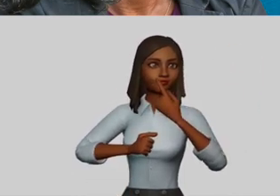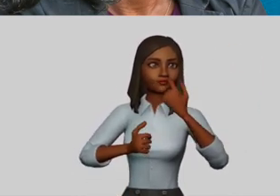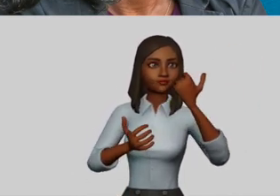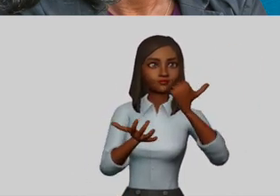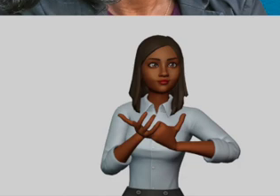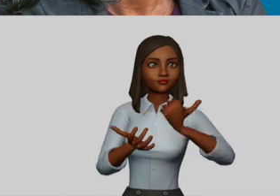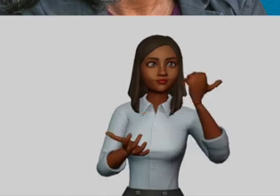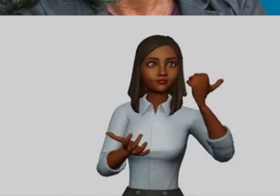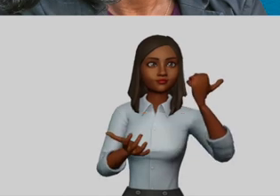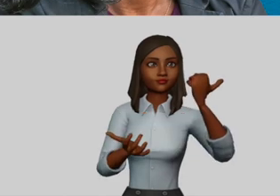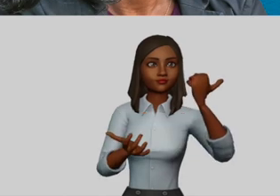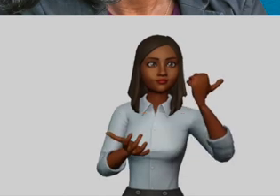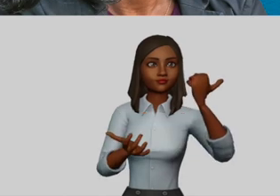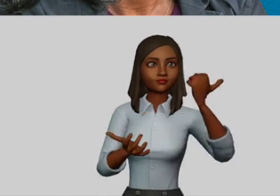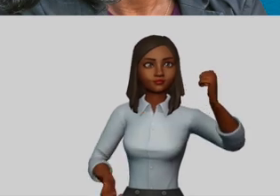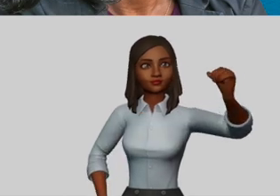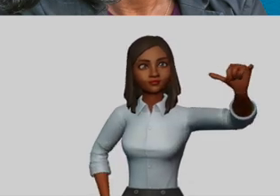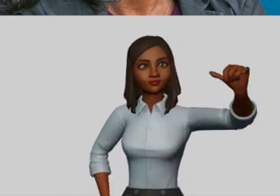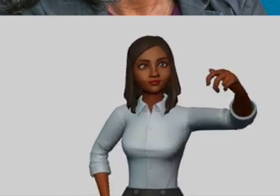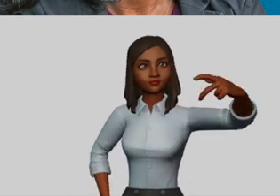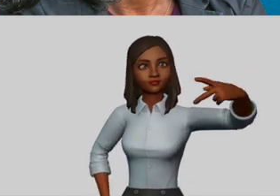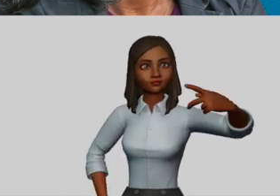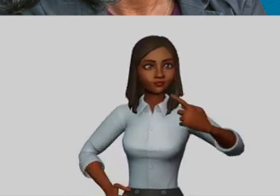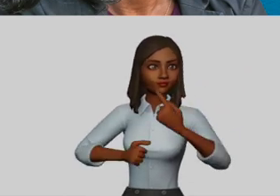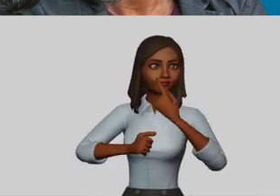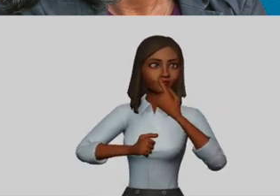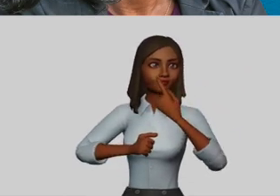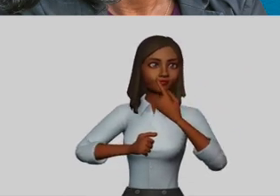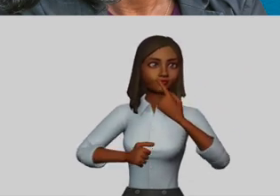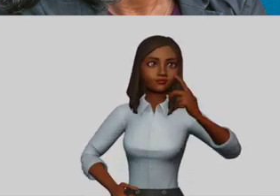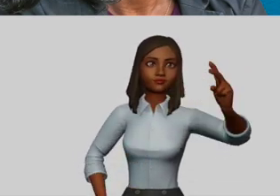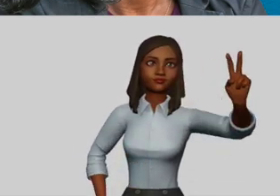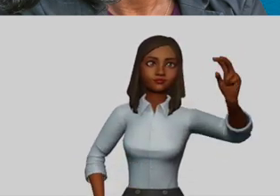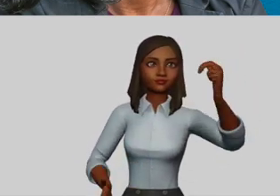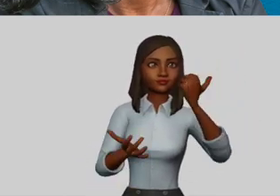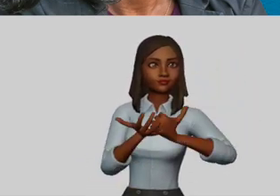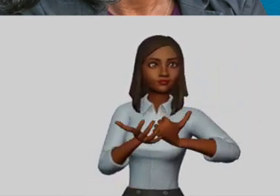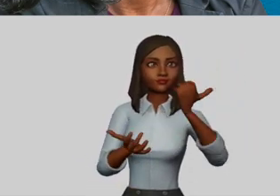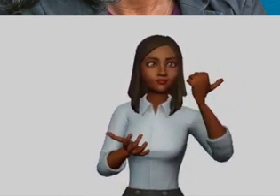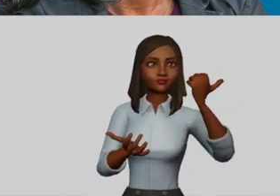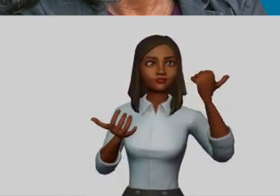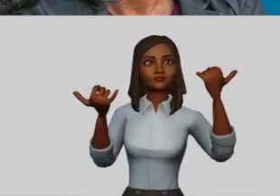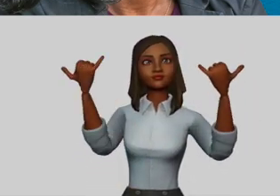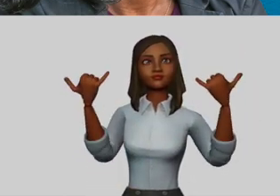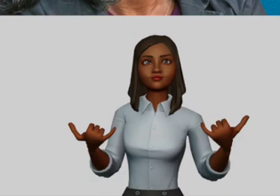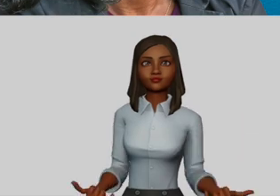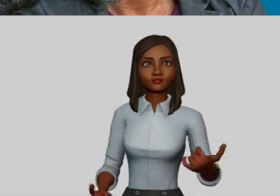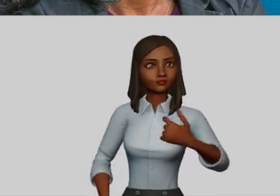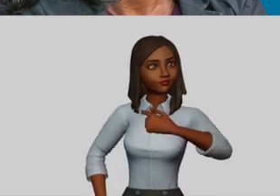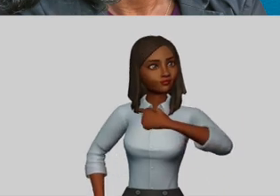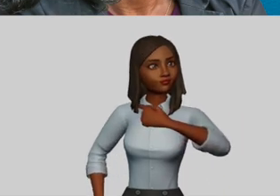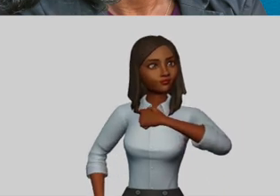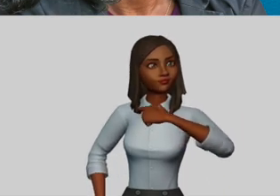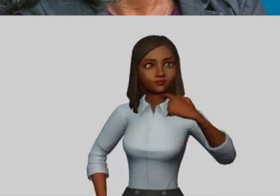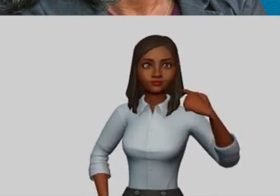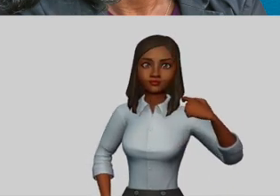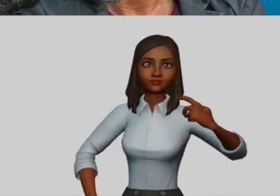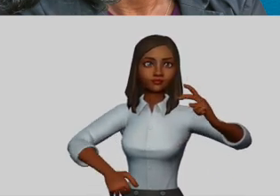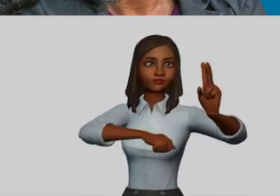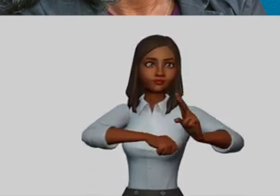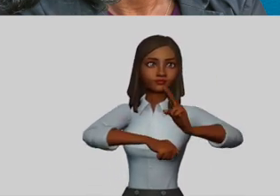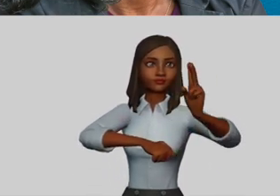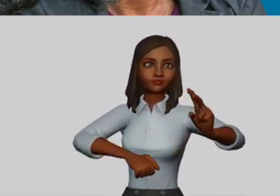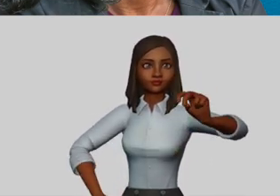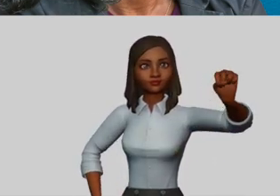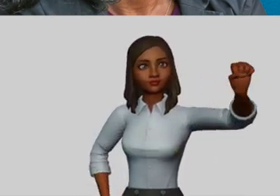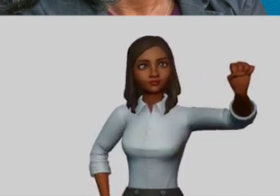Nosotros podemos hablar de lo que se nos dé la gana. Yo puedo ahora mismo mencionar la luna y la playa. Entonces, ¿qué pasa con la plataforma? Que